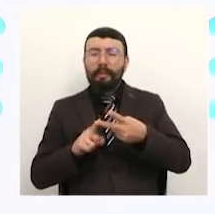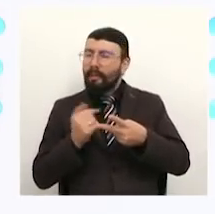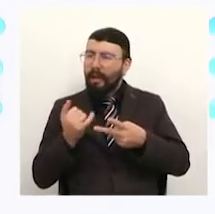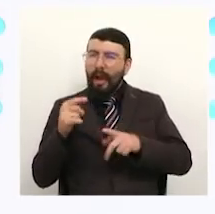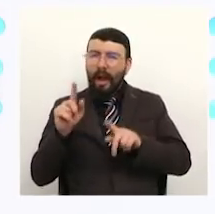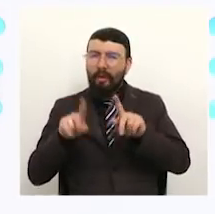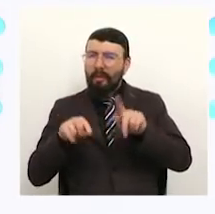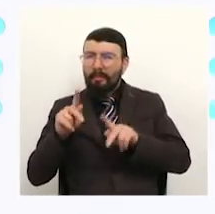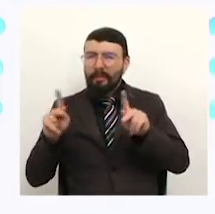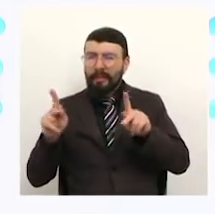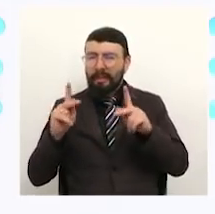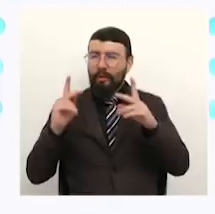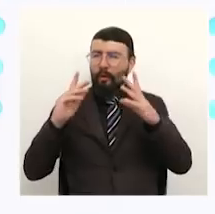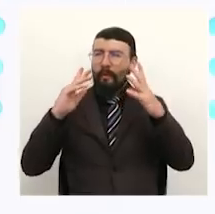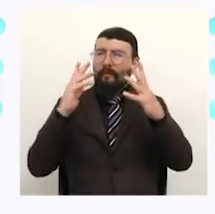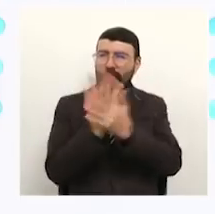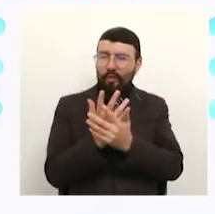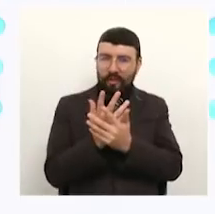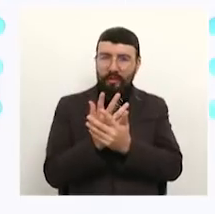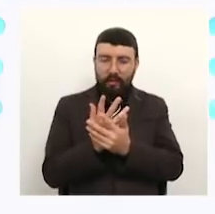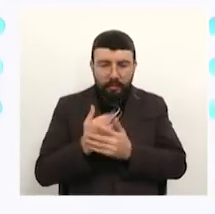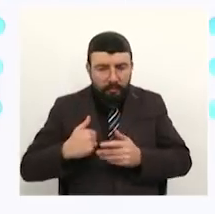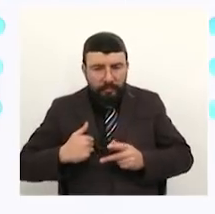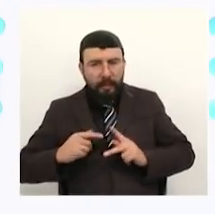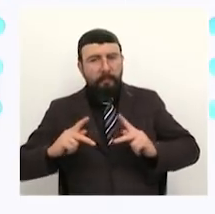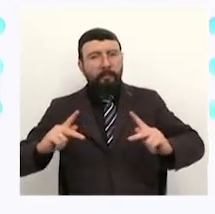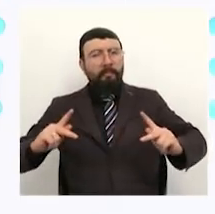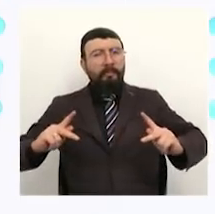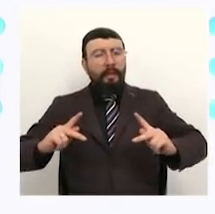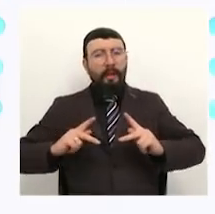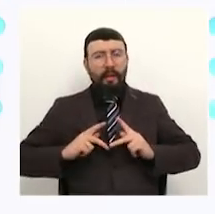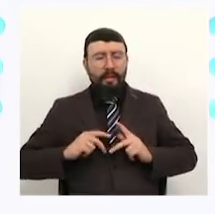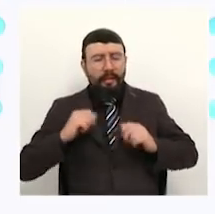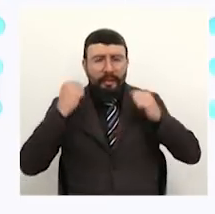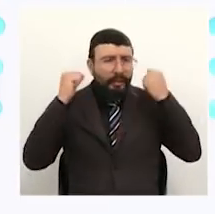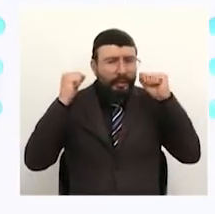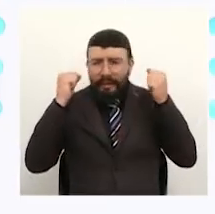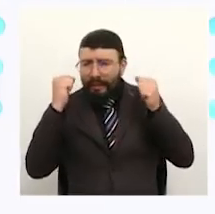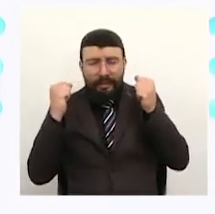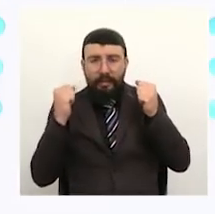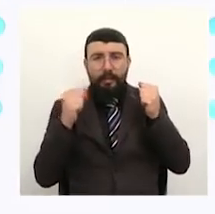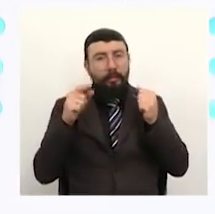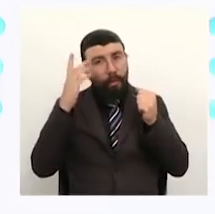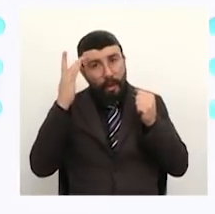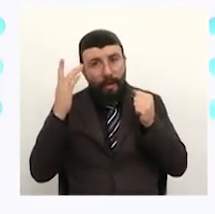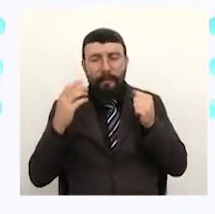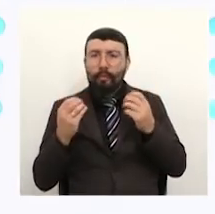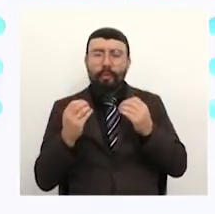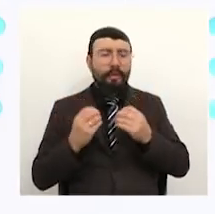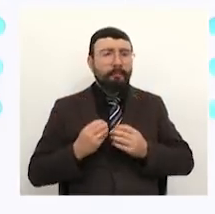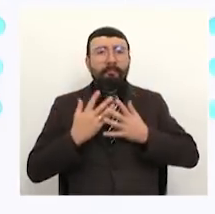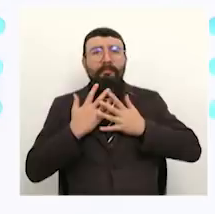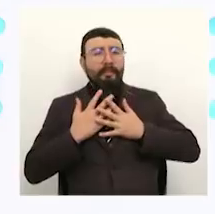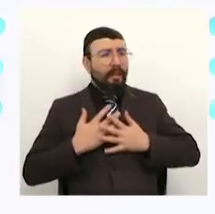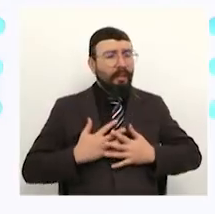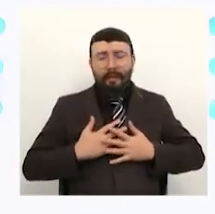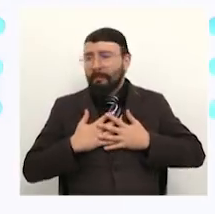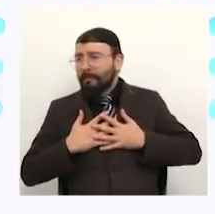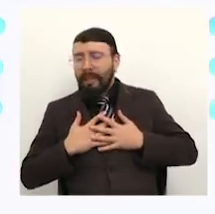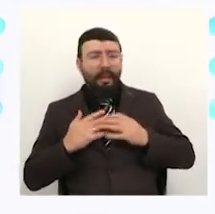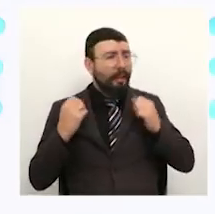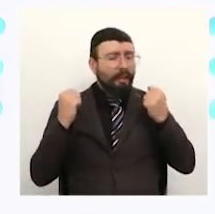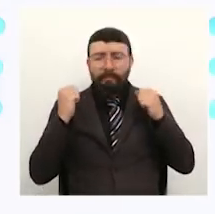con digamos alteración pulmonar con respecto a la ansiedad es por la hiperventilación muchas es que tienen ataques de ansiedad